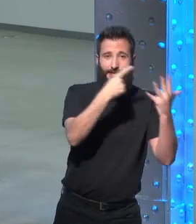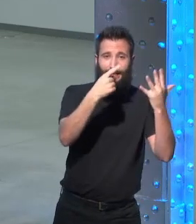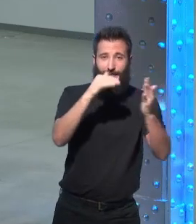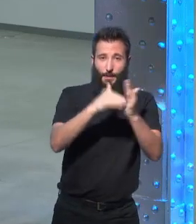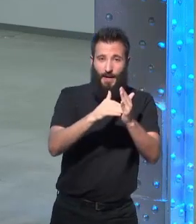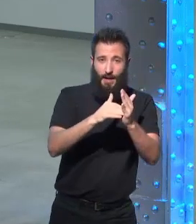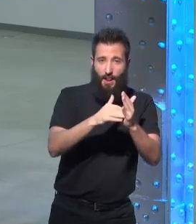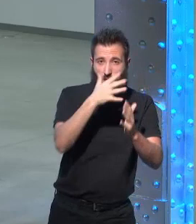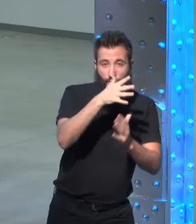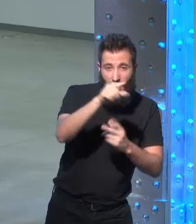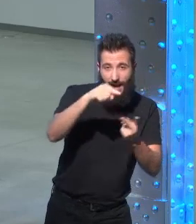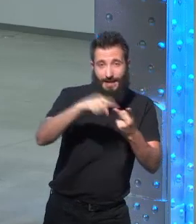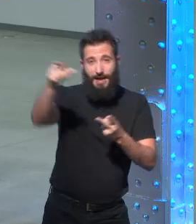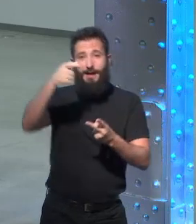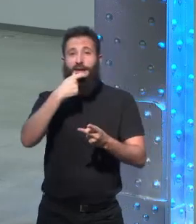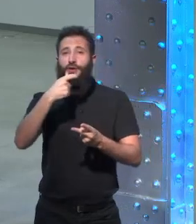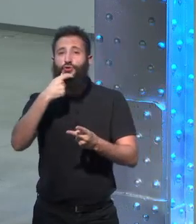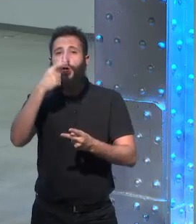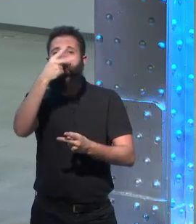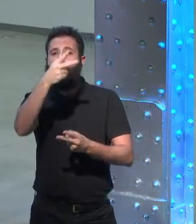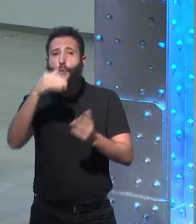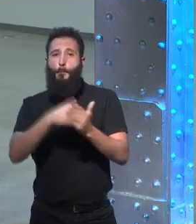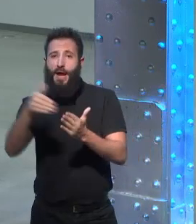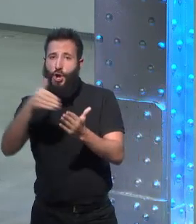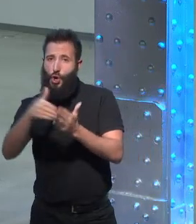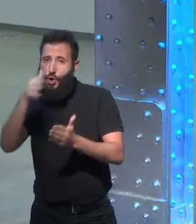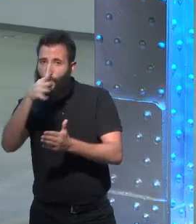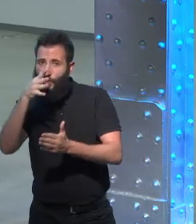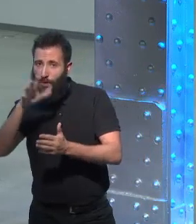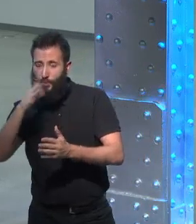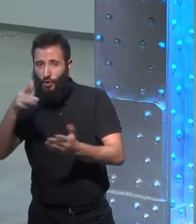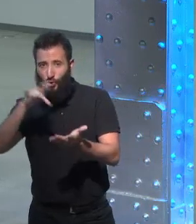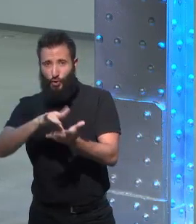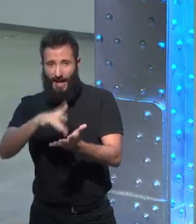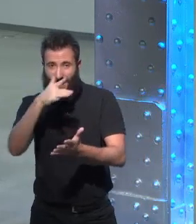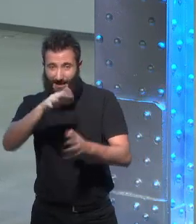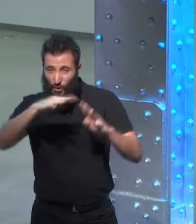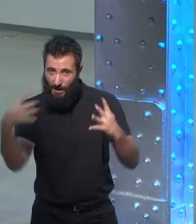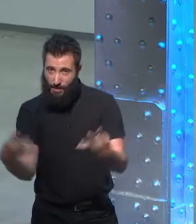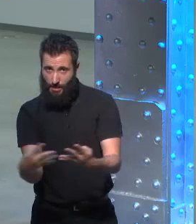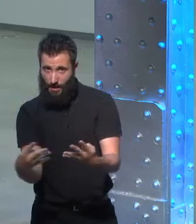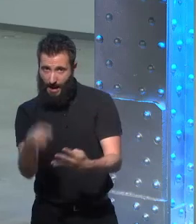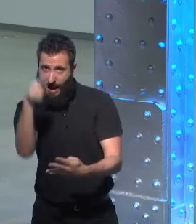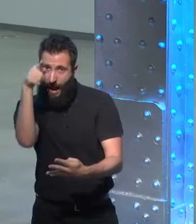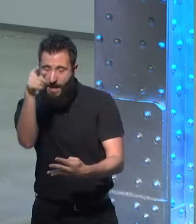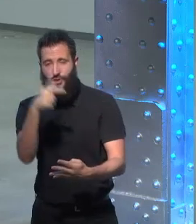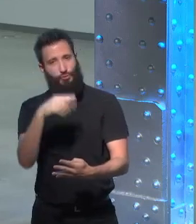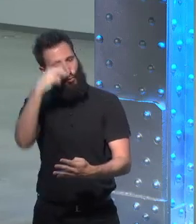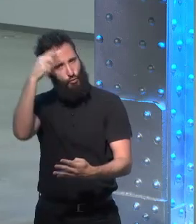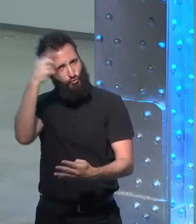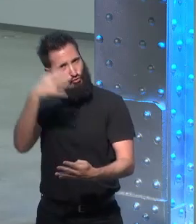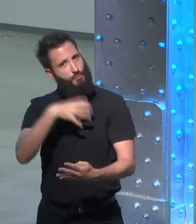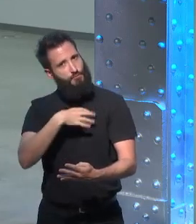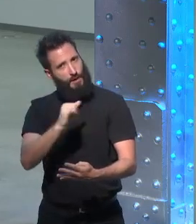conocidos y Reino Unido, que tiene 2 millones de hechos conocidos delictivos en el uso de Internet. Pero ahí sí que hay una cultura de, si